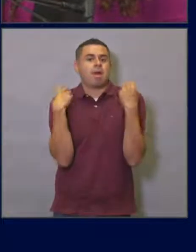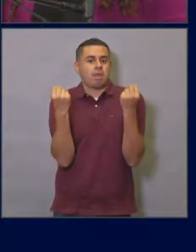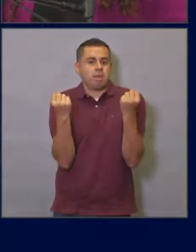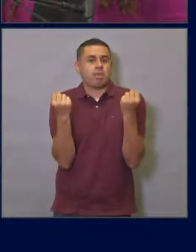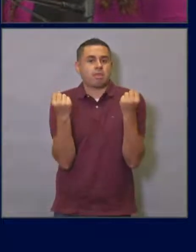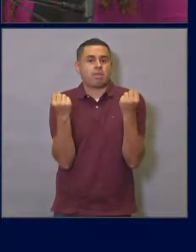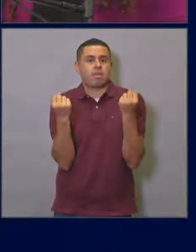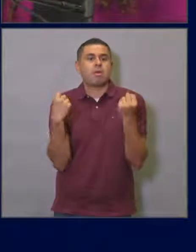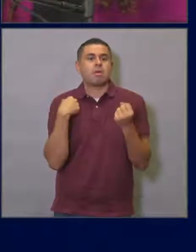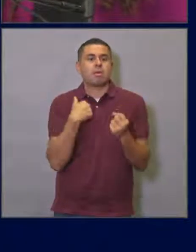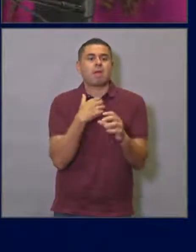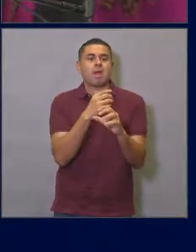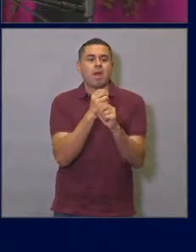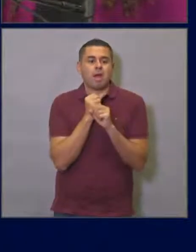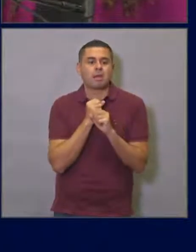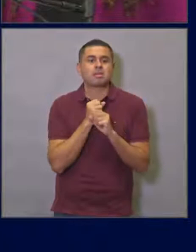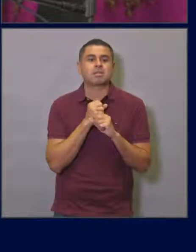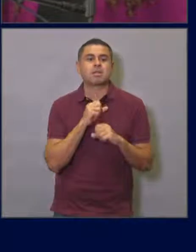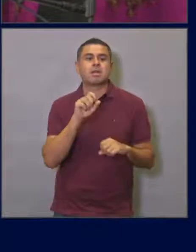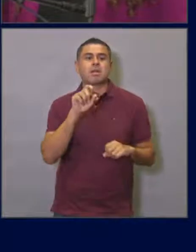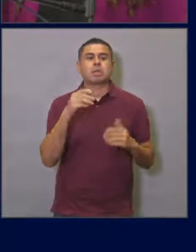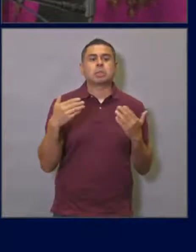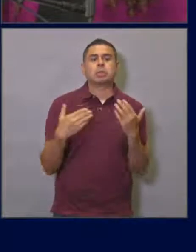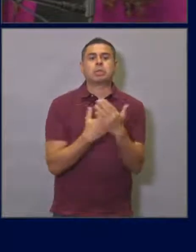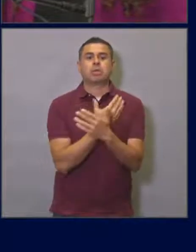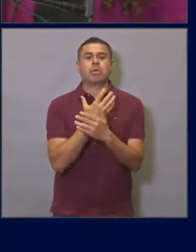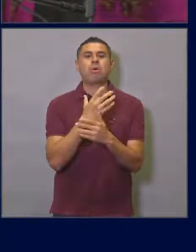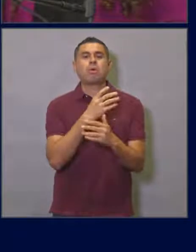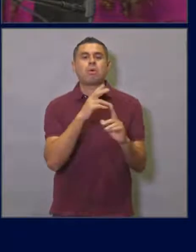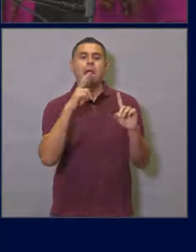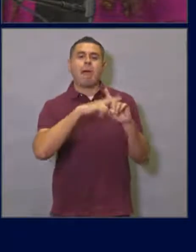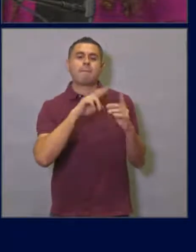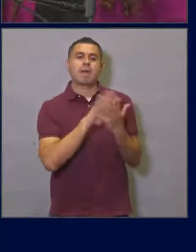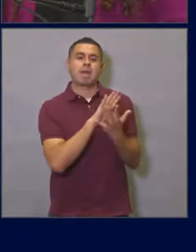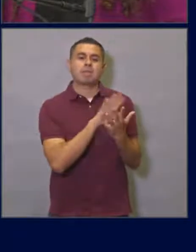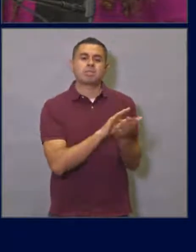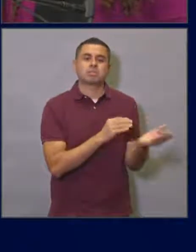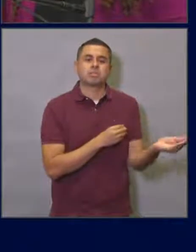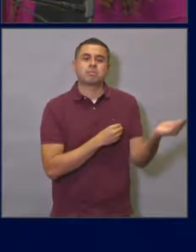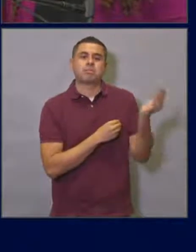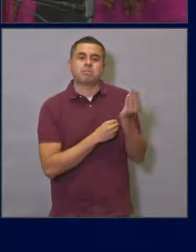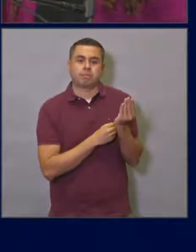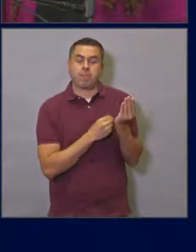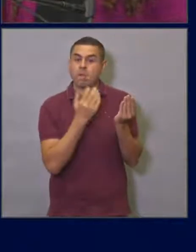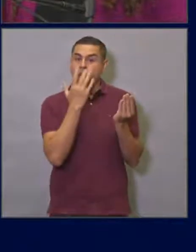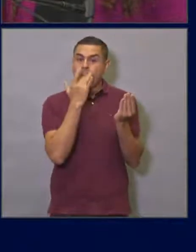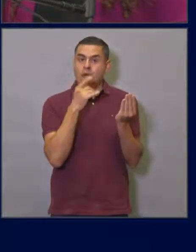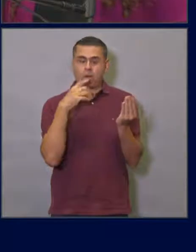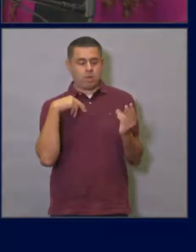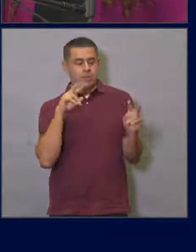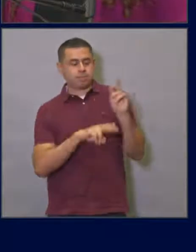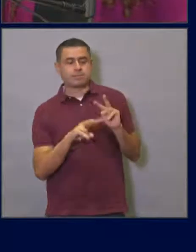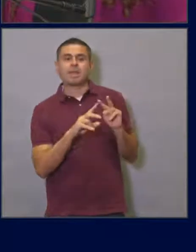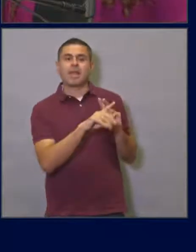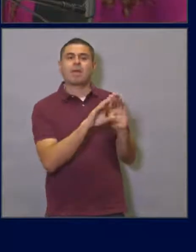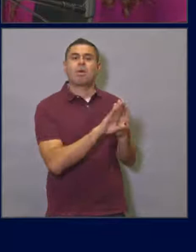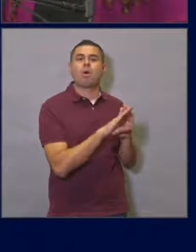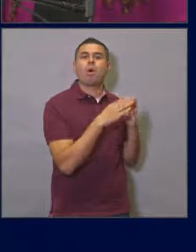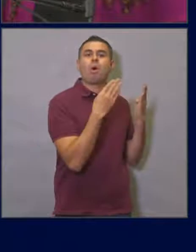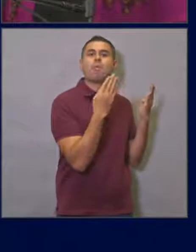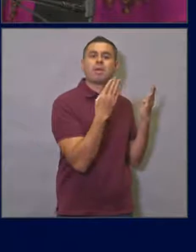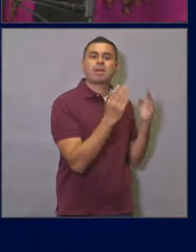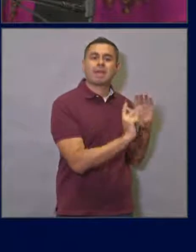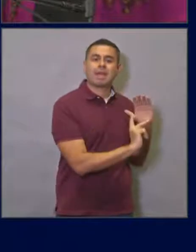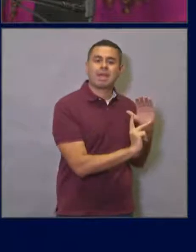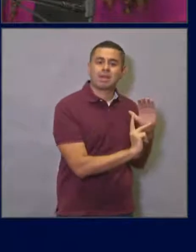110 solicitudes para que las escuelas puedan reabrir para la instrucción en persona en los grados de kinder de